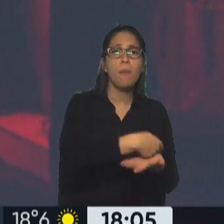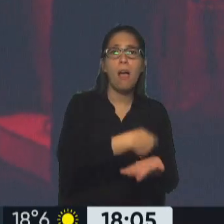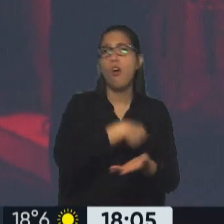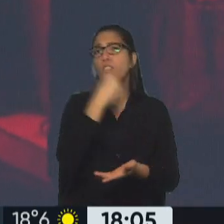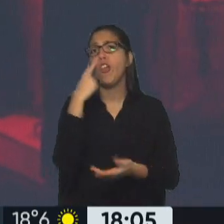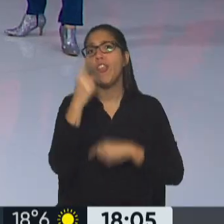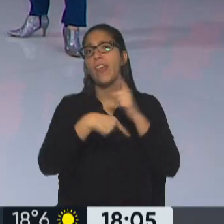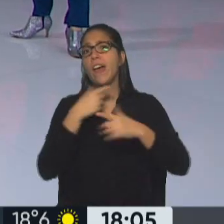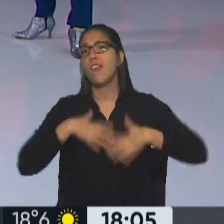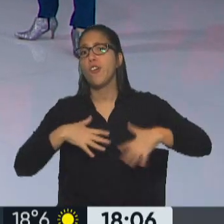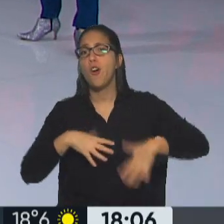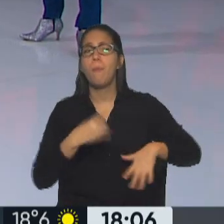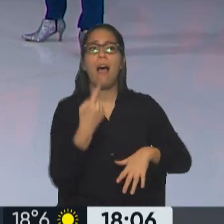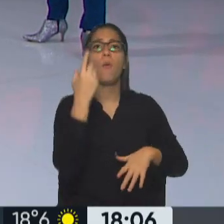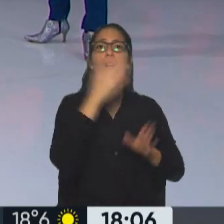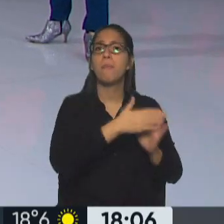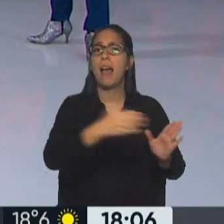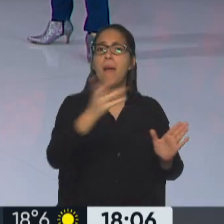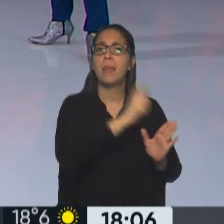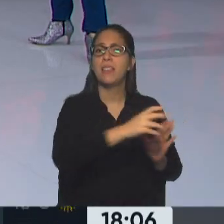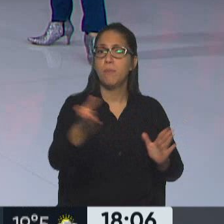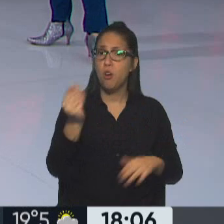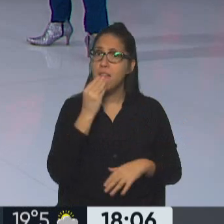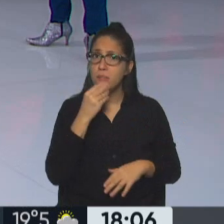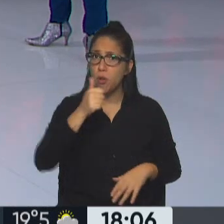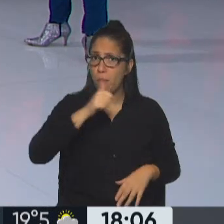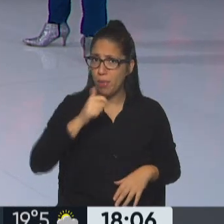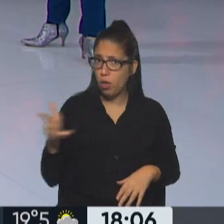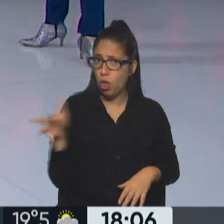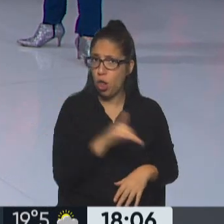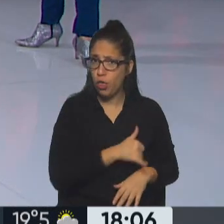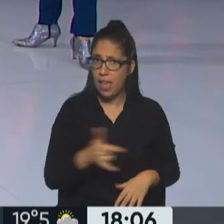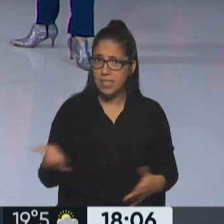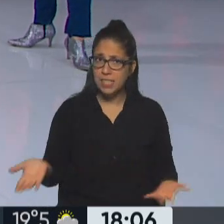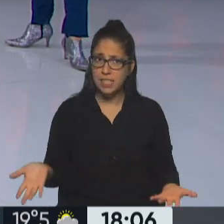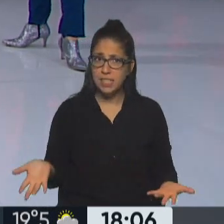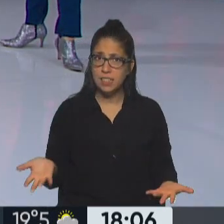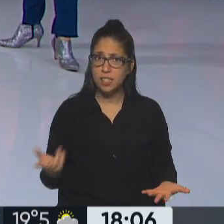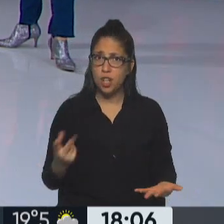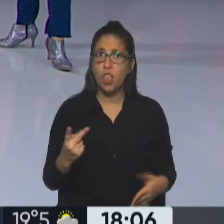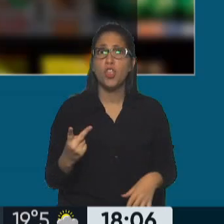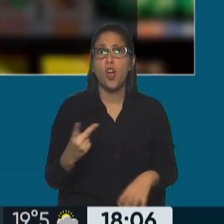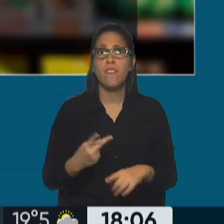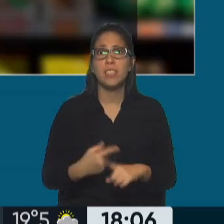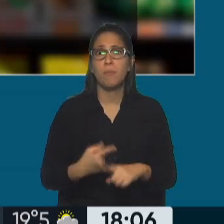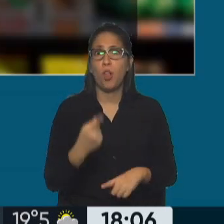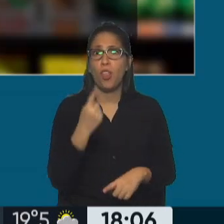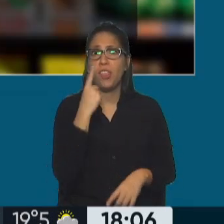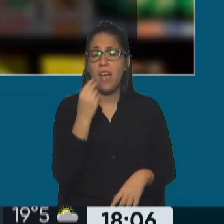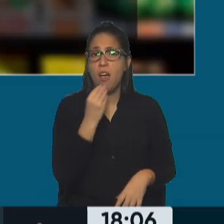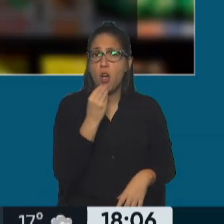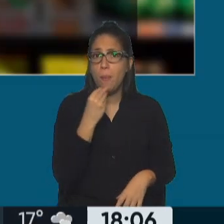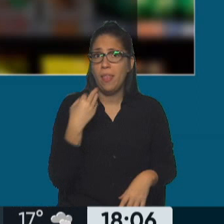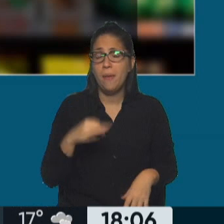vestimenta para vestir al chico. Alimento y bebida lo tenés todos los días. Y con suerte 2 veces por día. Me parece que